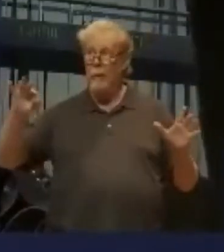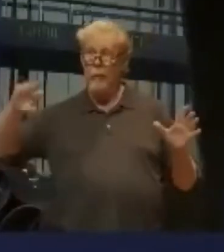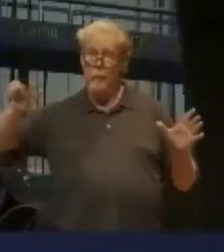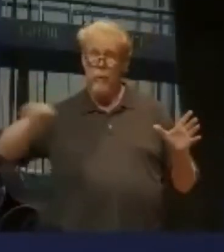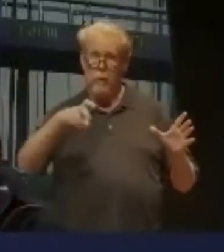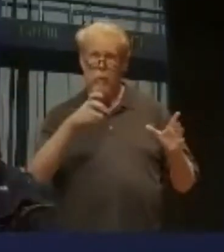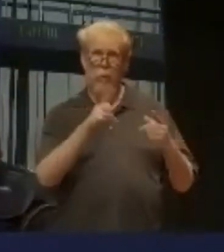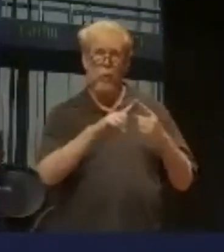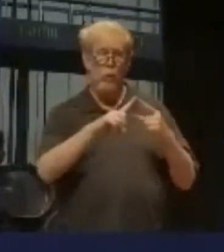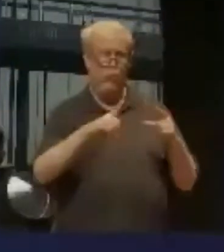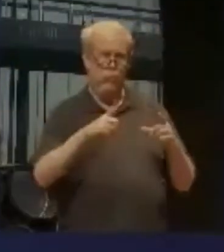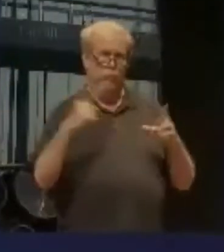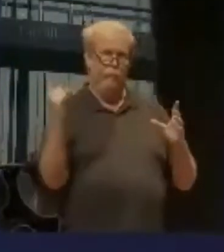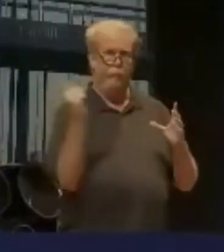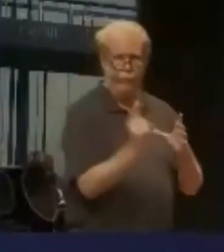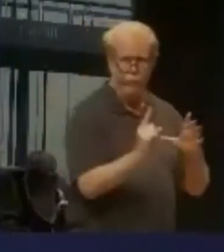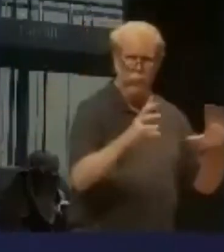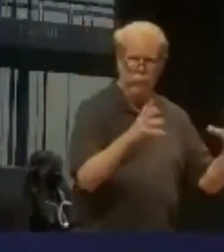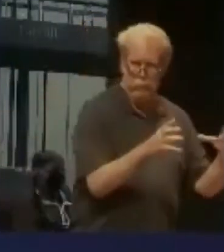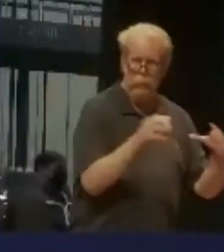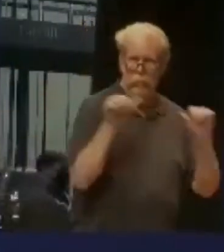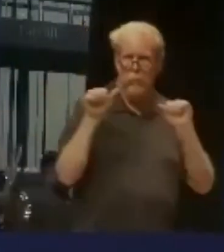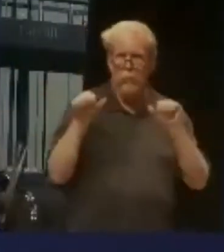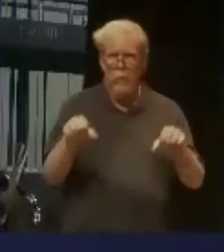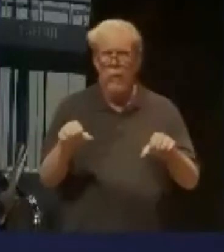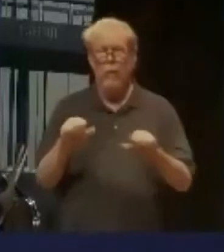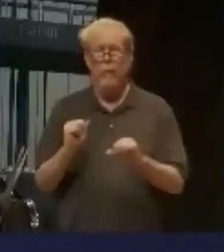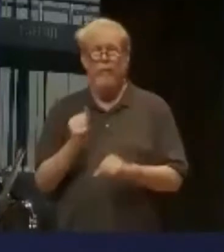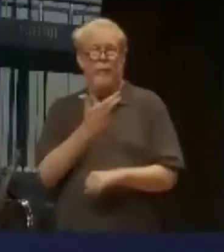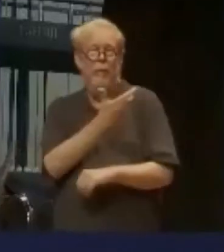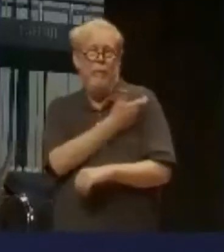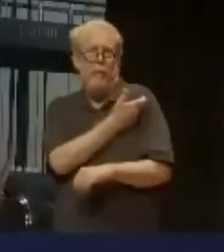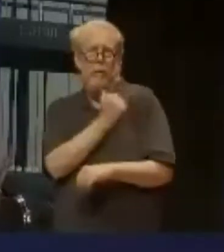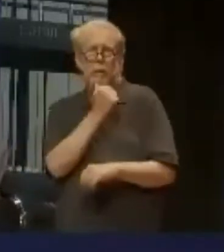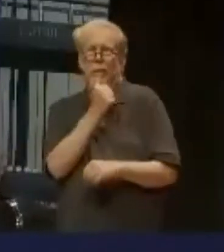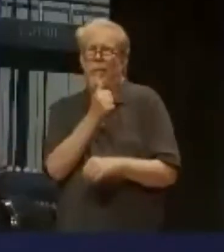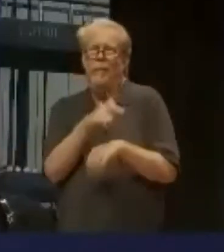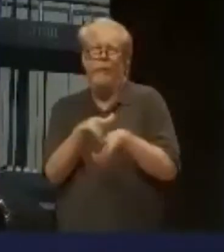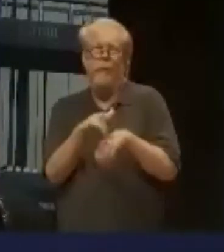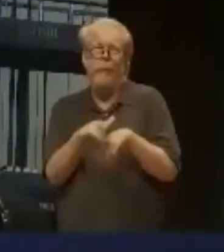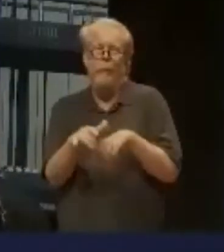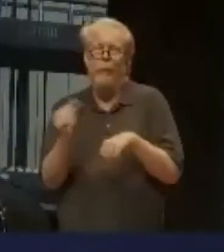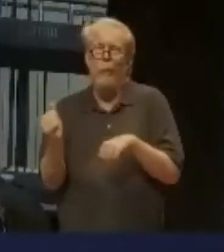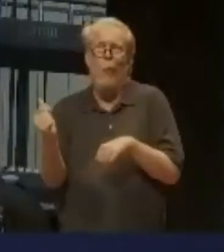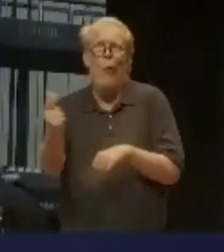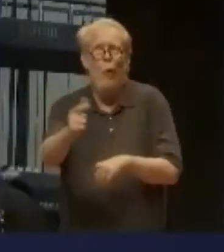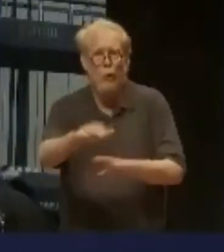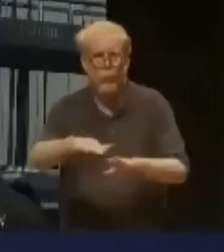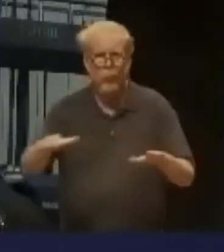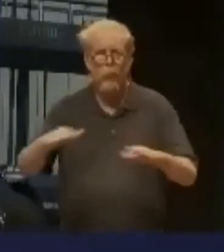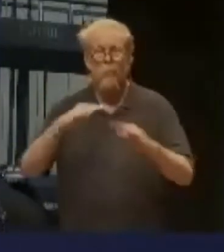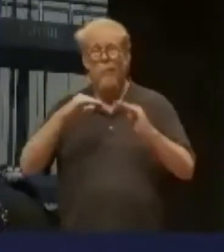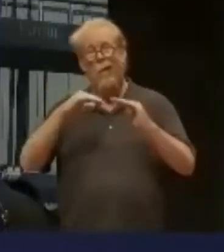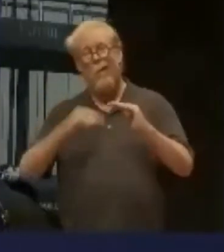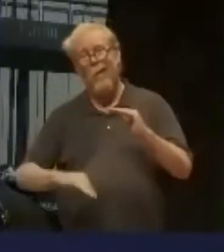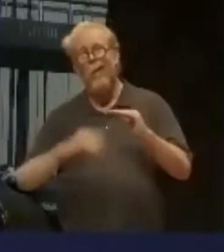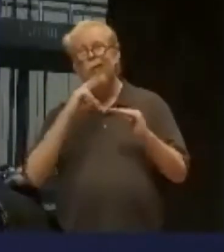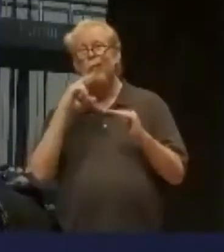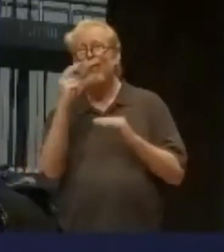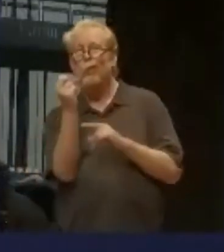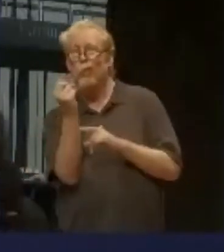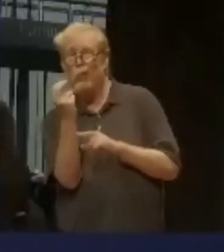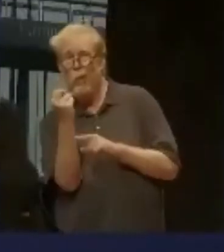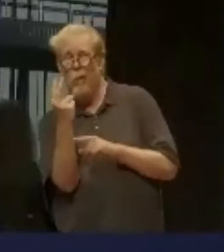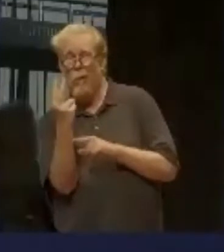está con los estudiantes en persona está otorgando los beneficios completos a los estudiantes en persona. Ahora, para